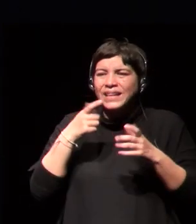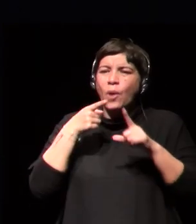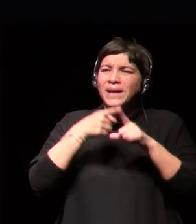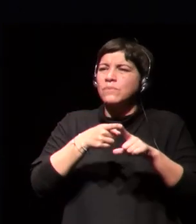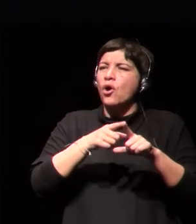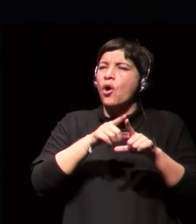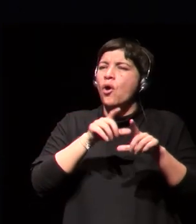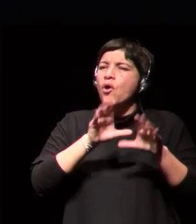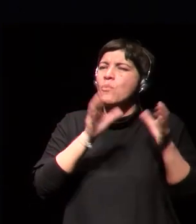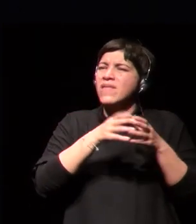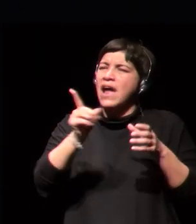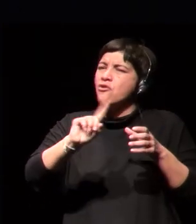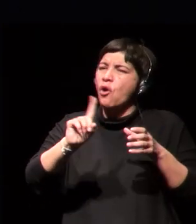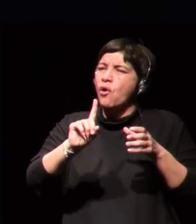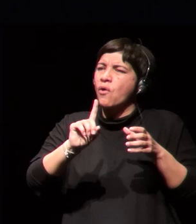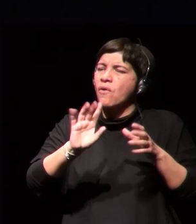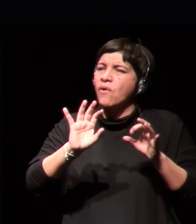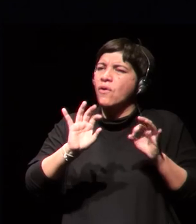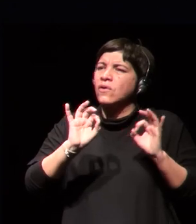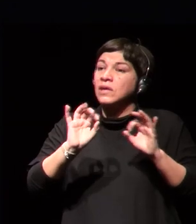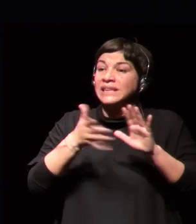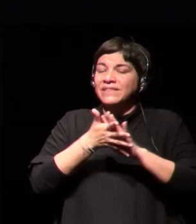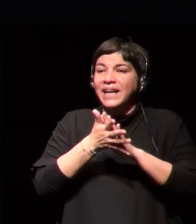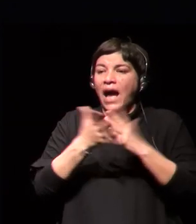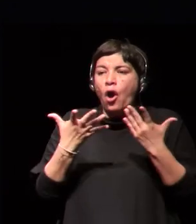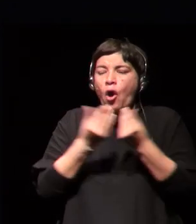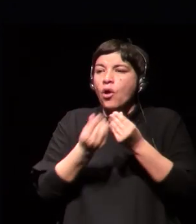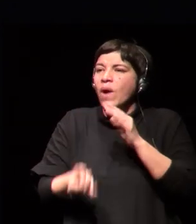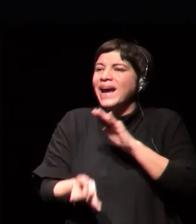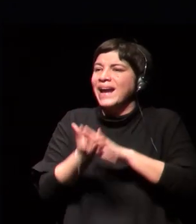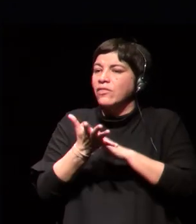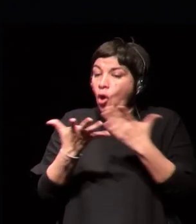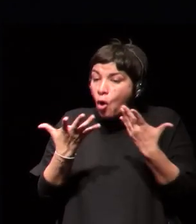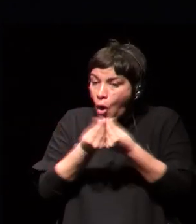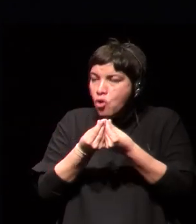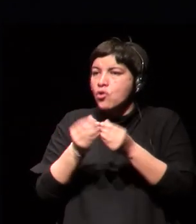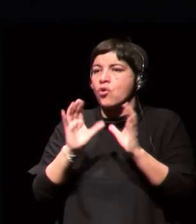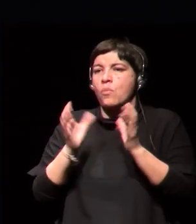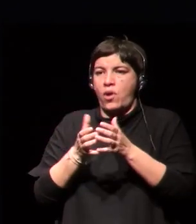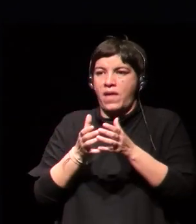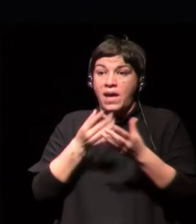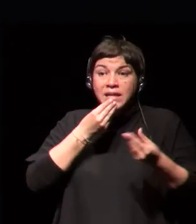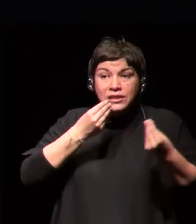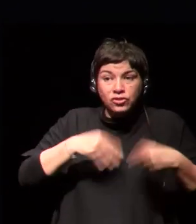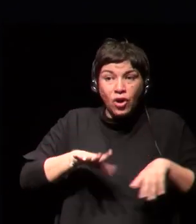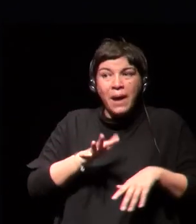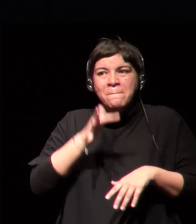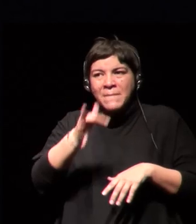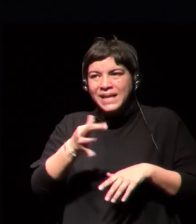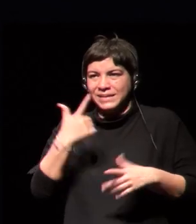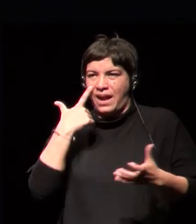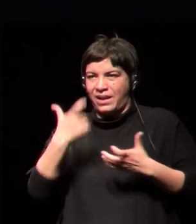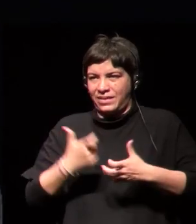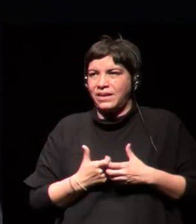with creando, co-creando el arte con story las comunidades. With historias y arte strong purpose, con este objetivo